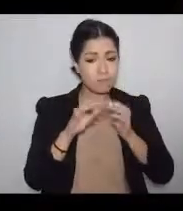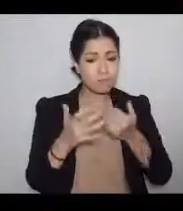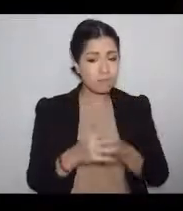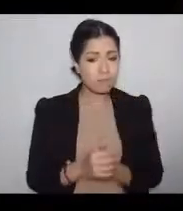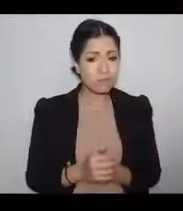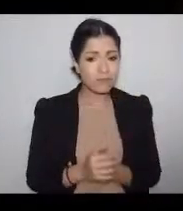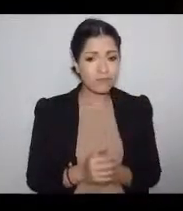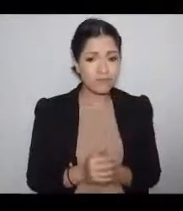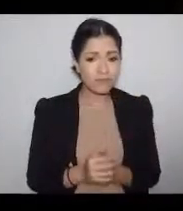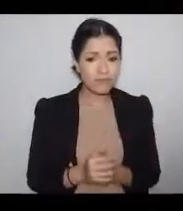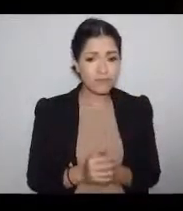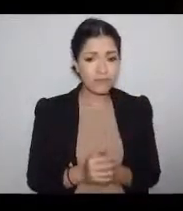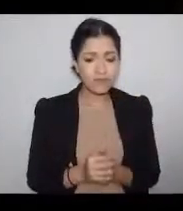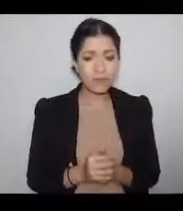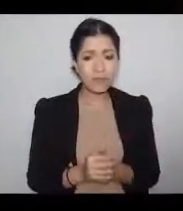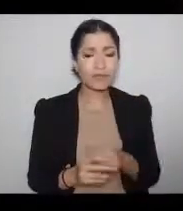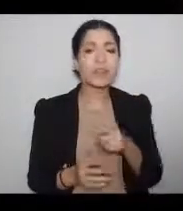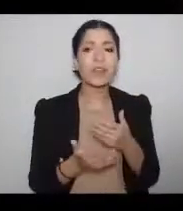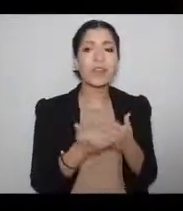Estoy débil, Kepler.